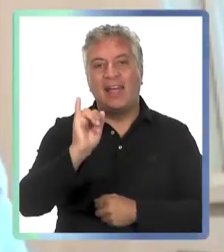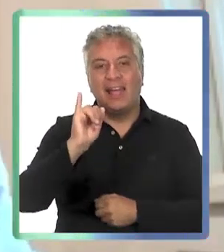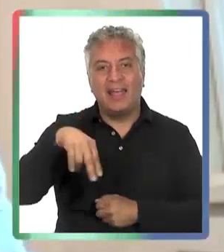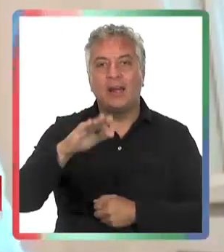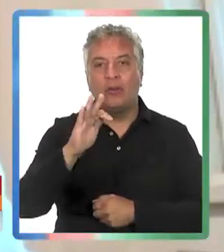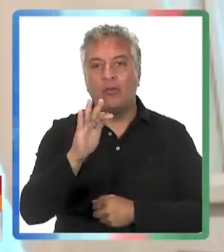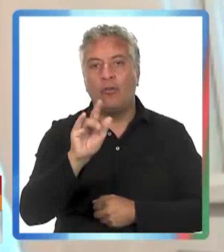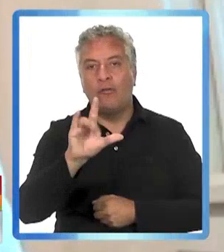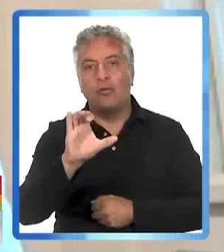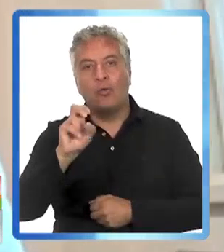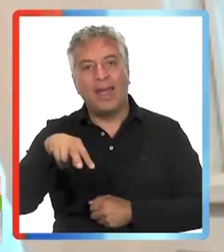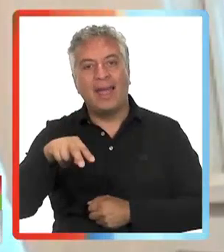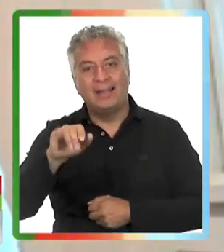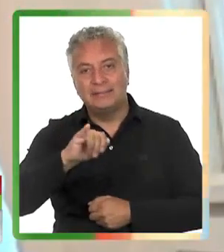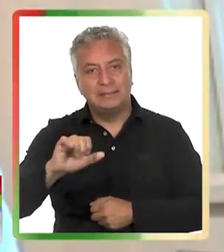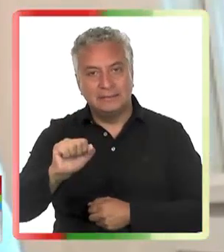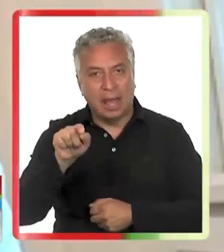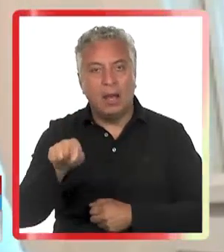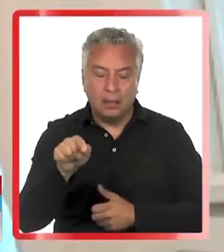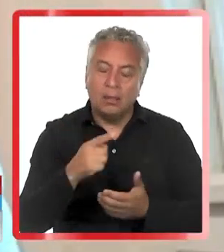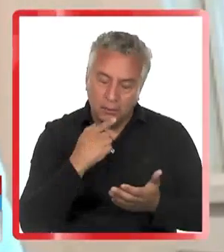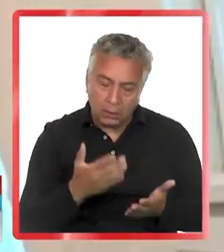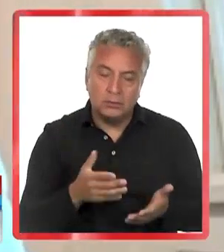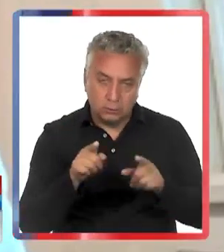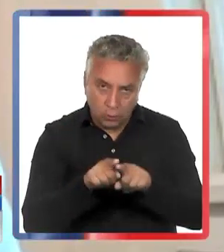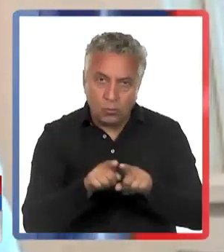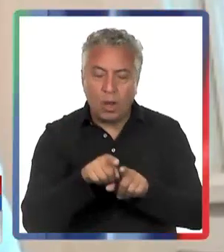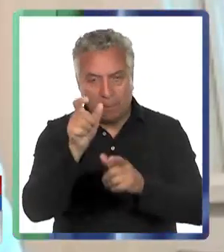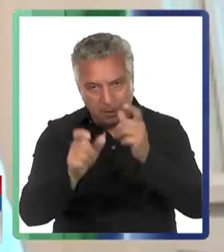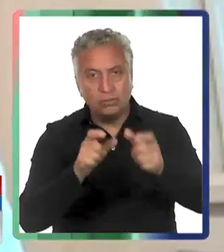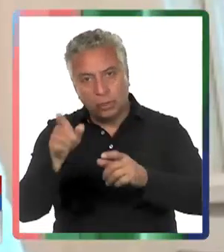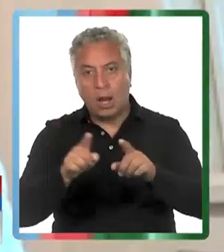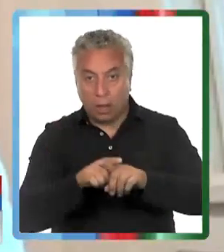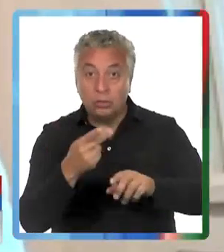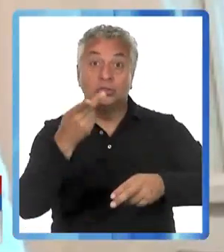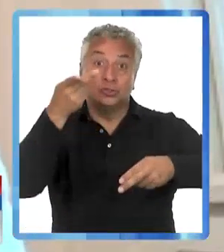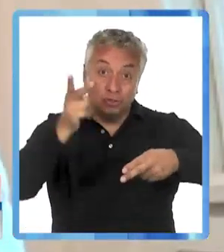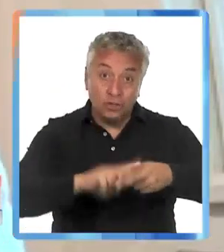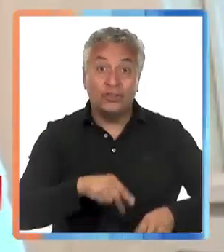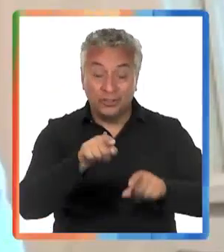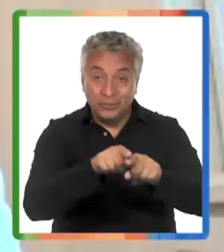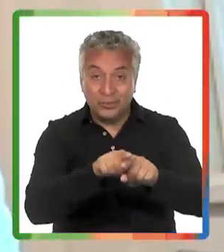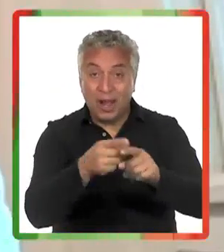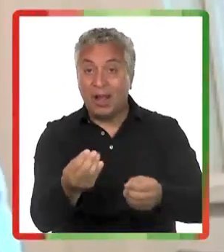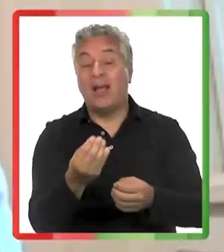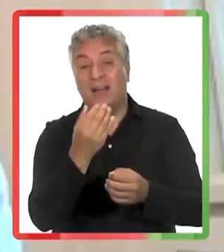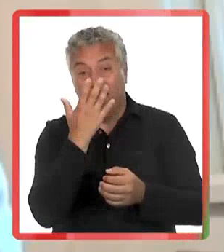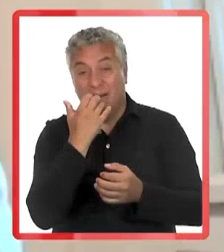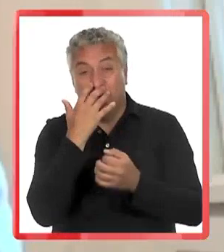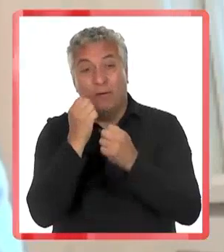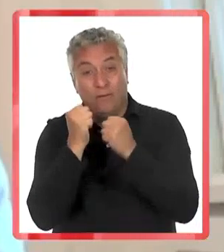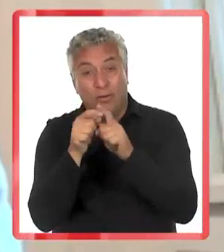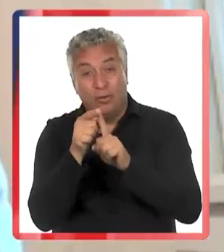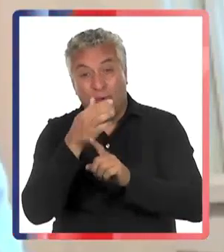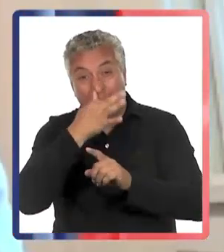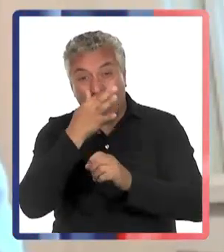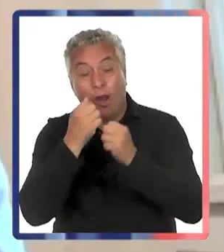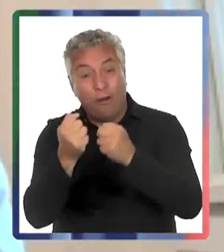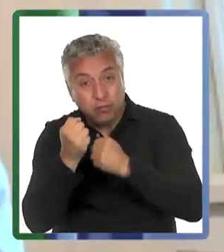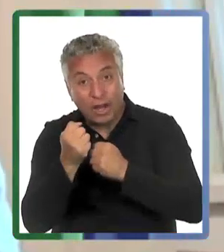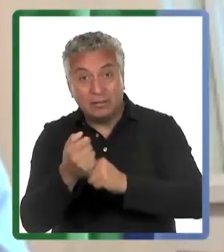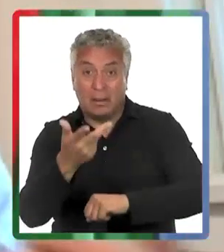grupos objetivos, muchos de ellos coinciden bastante, entonces recordar a las personas que se pueden poner además simultáneamente la vacuna de influenza y de